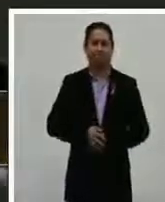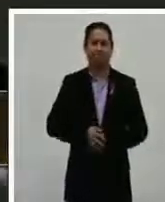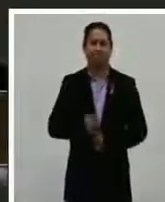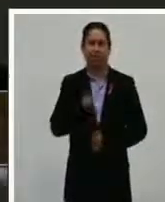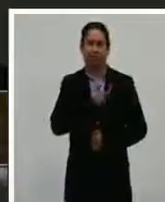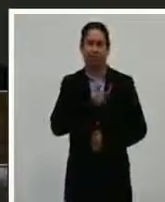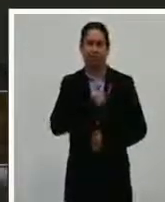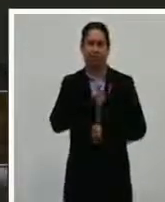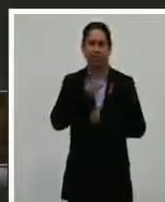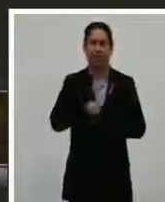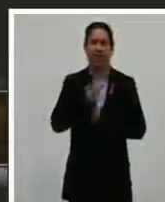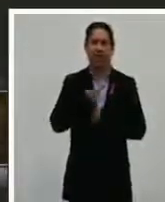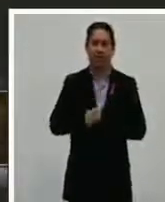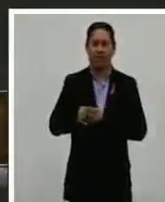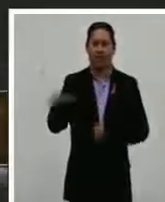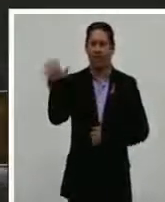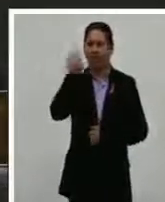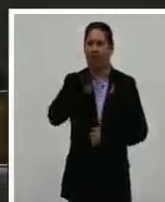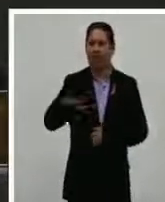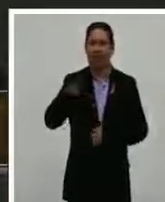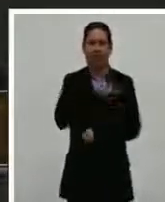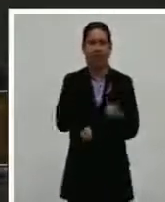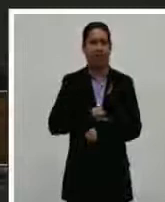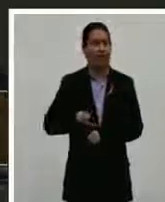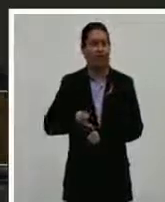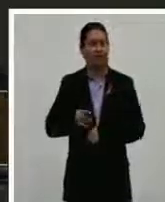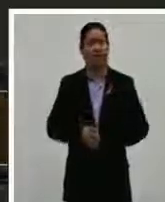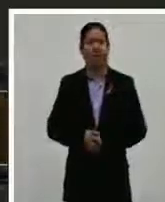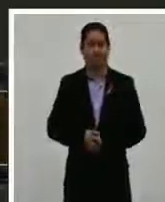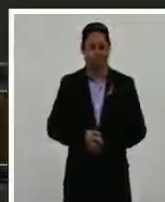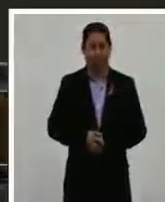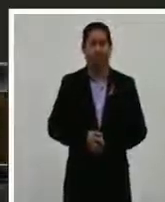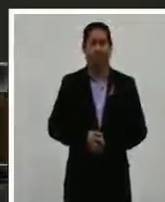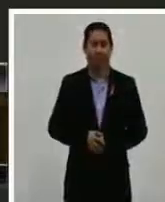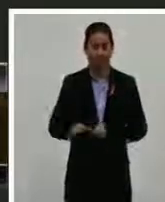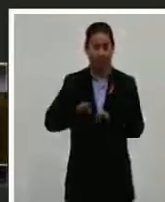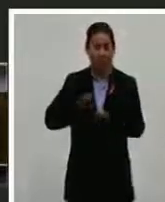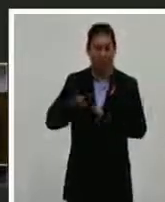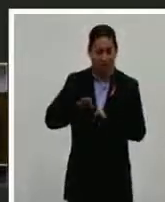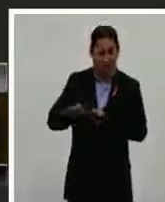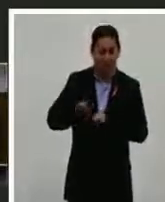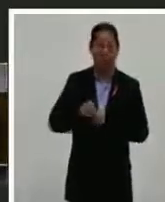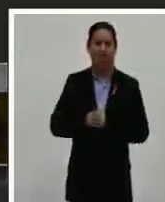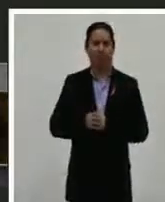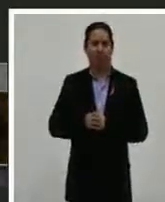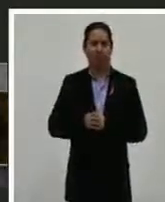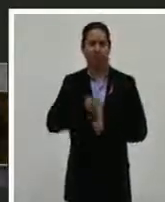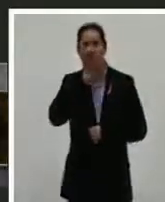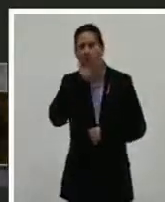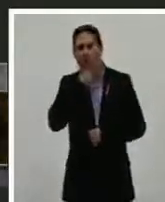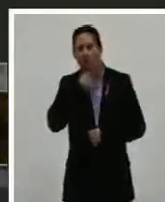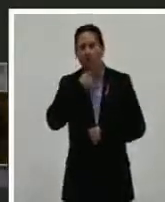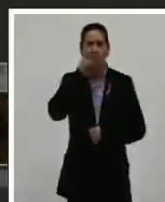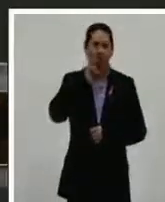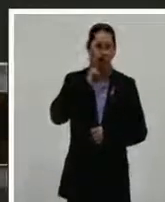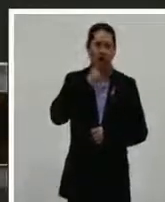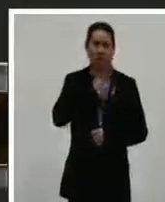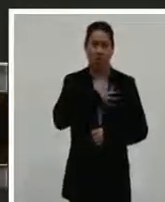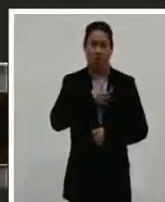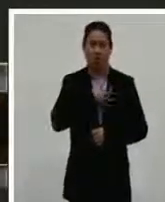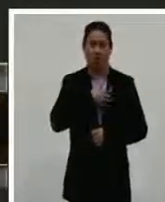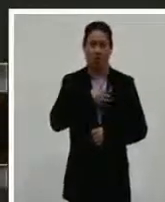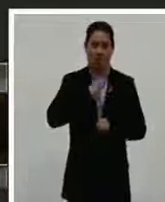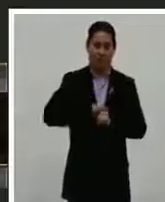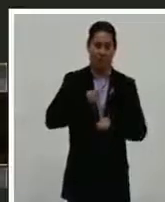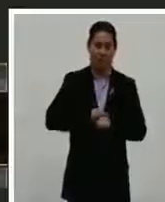paciente sino lacera a toda la familia y ser trabajador o trabajadora con un hijo enfermo de cáncer sin